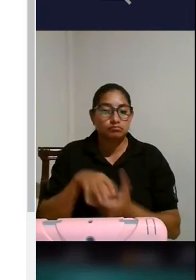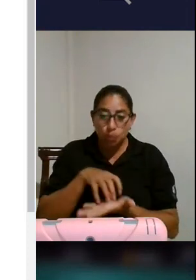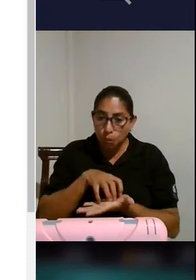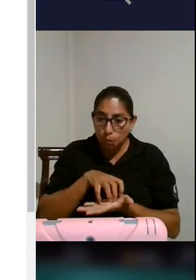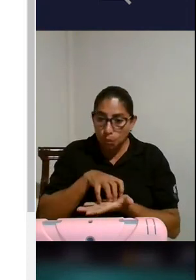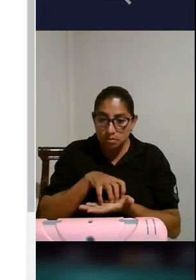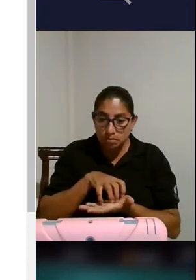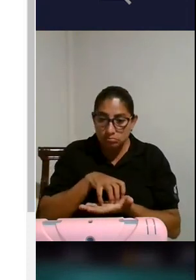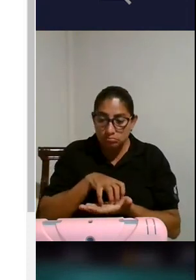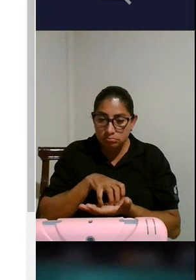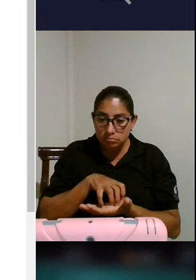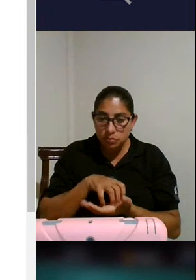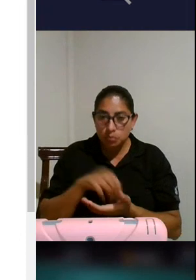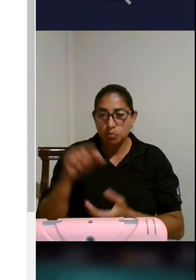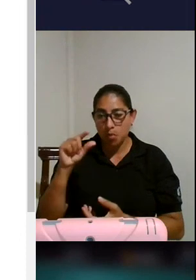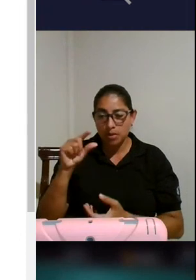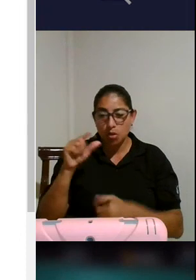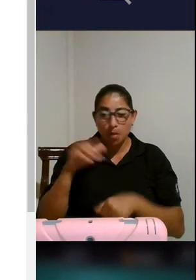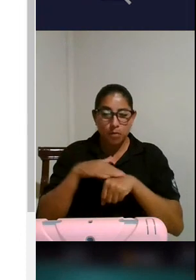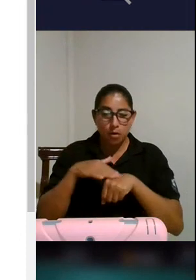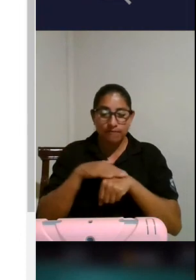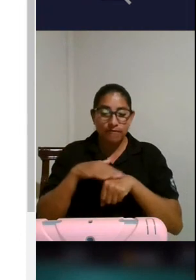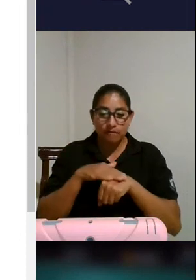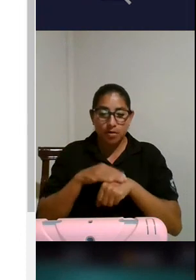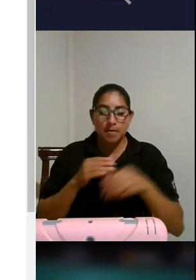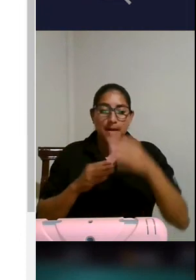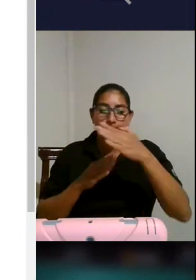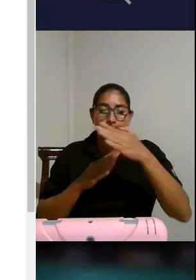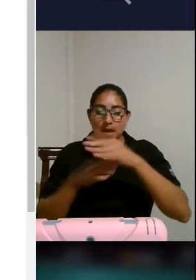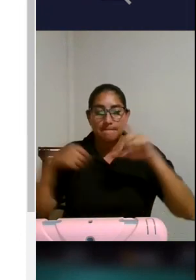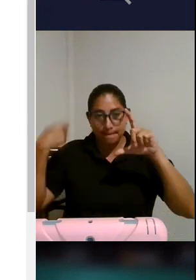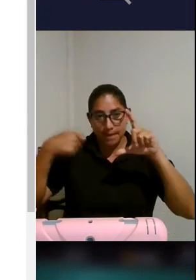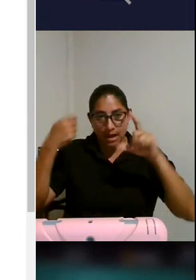plataforma. Regáleme un segundito nada más para detener la grabación.